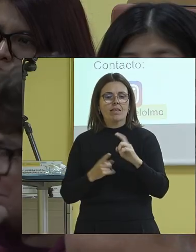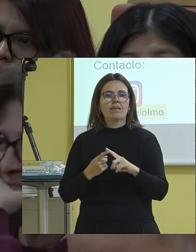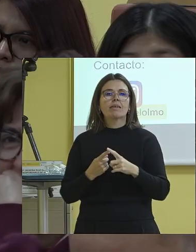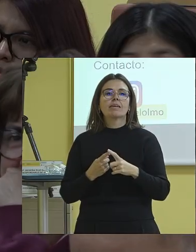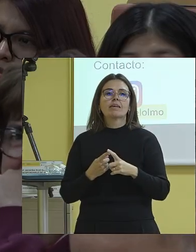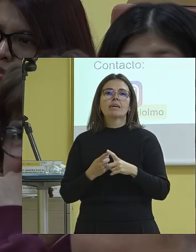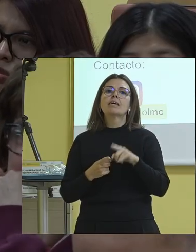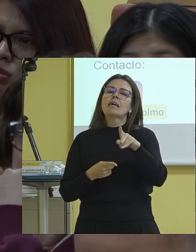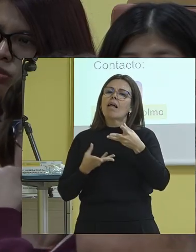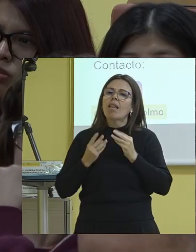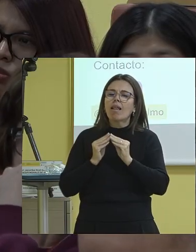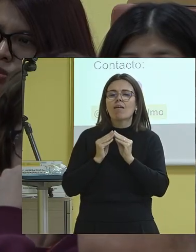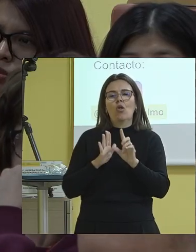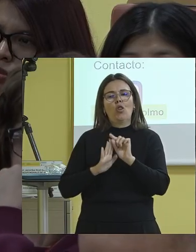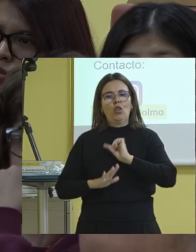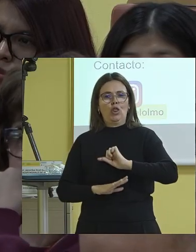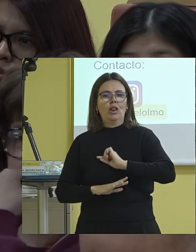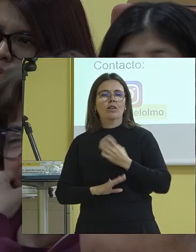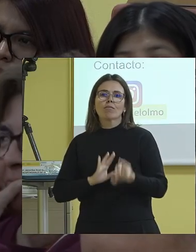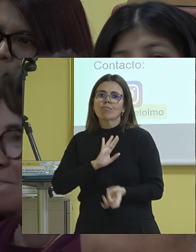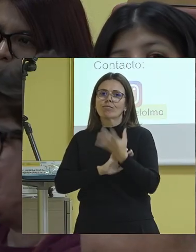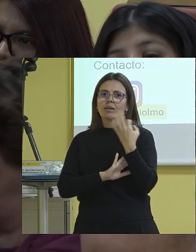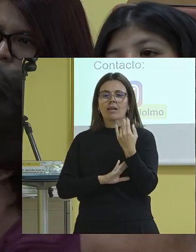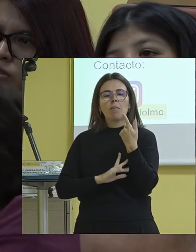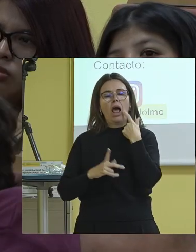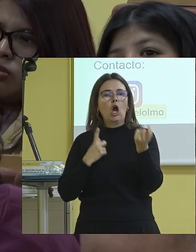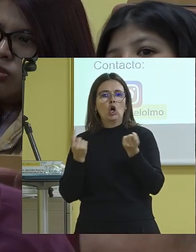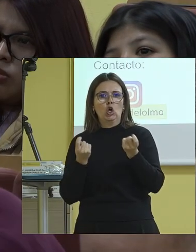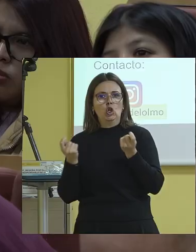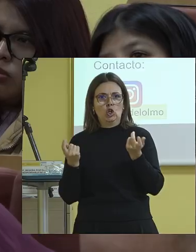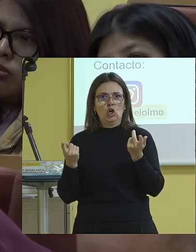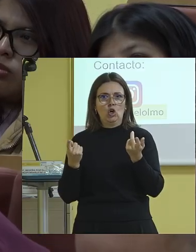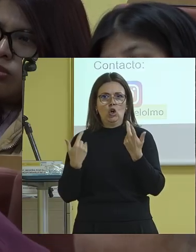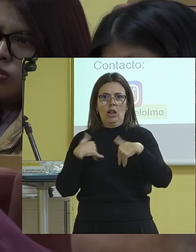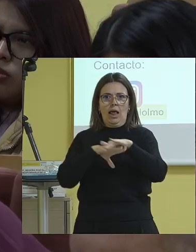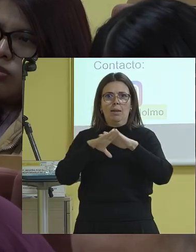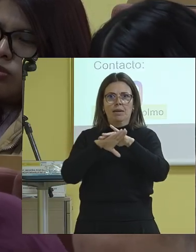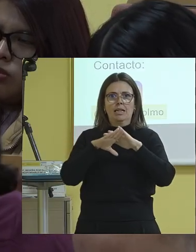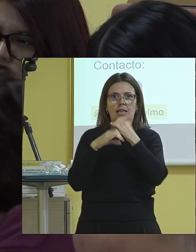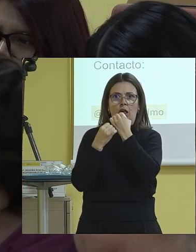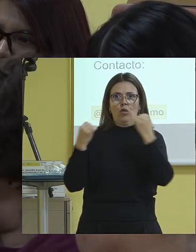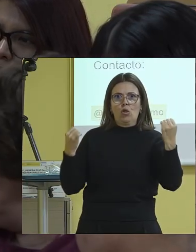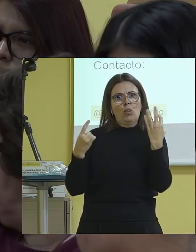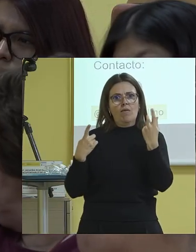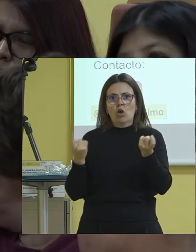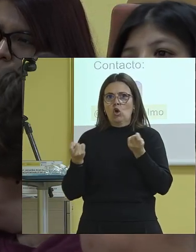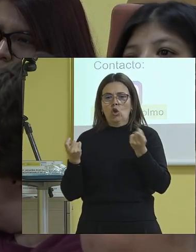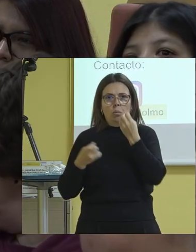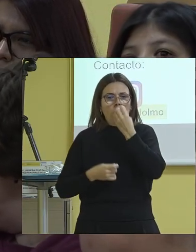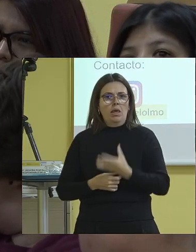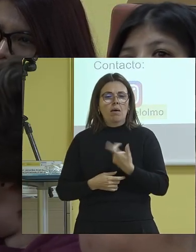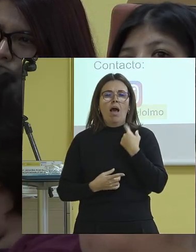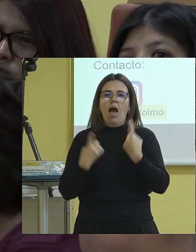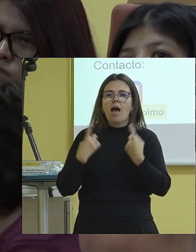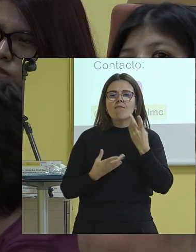Un poco esa elaboración de código deontológico quizá de una manera regulada, de una manera por parte de las administraciones, y que porque quizá a veces